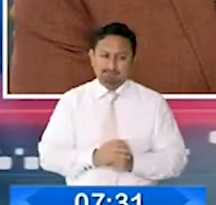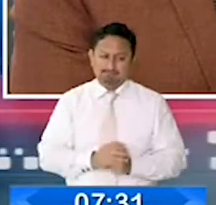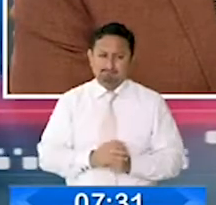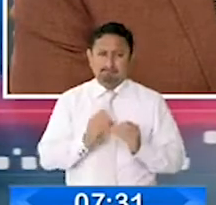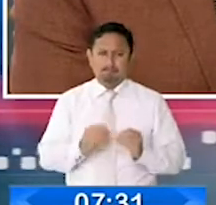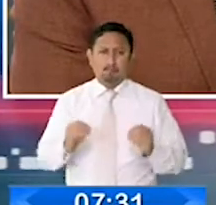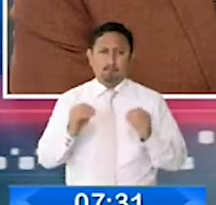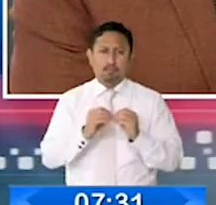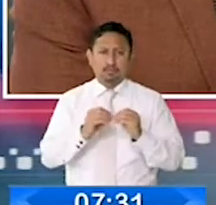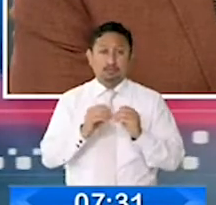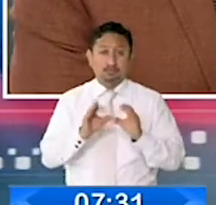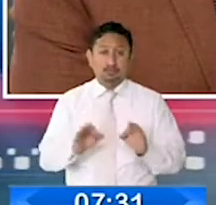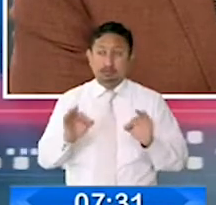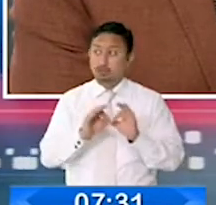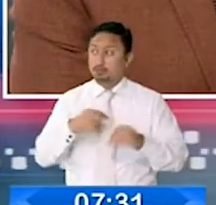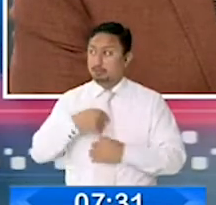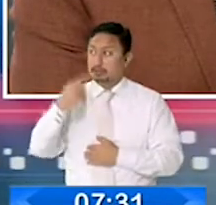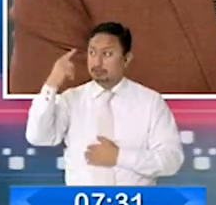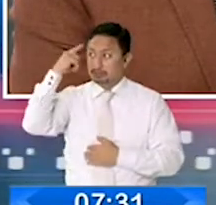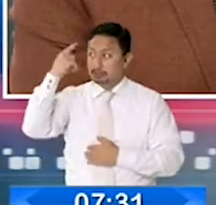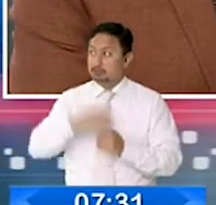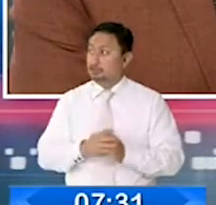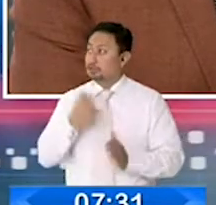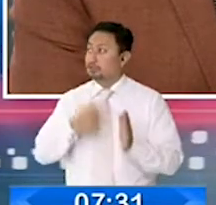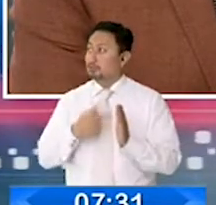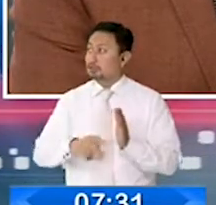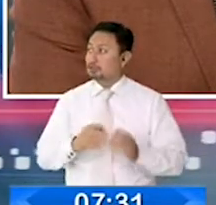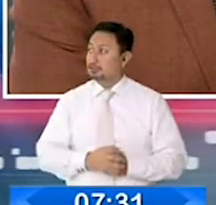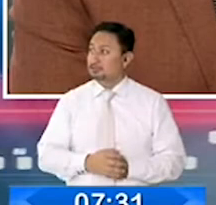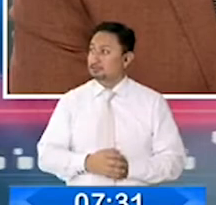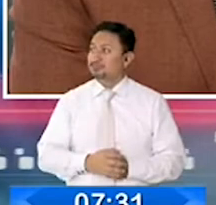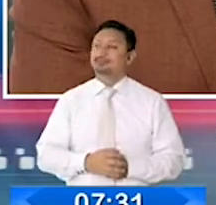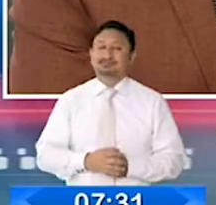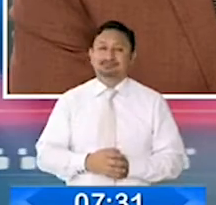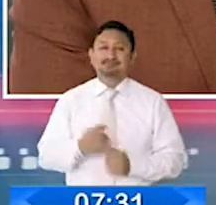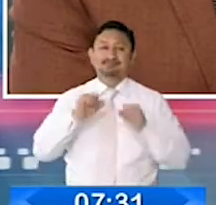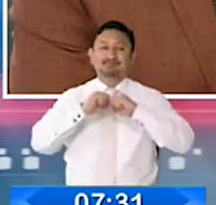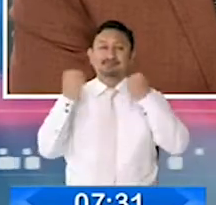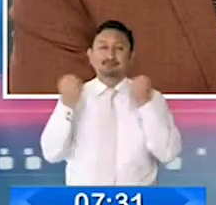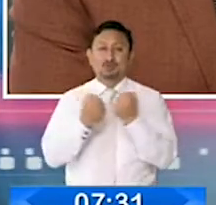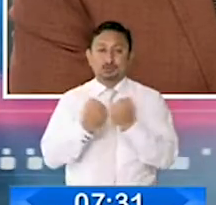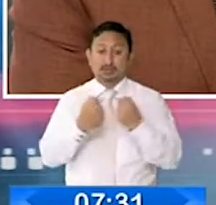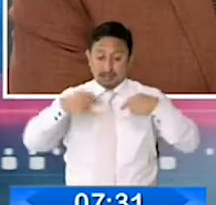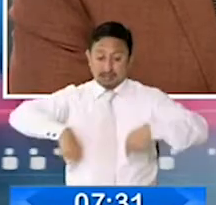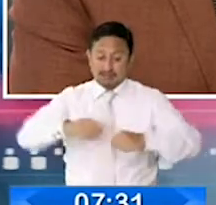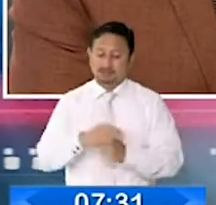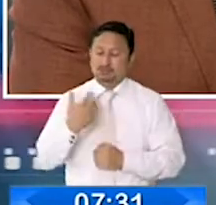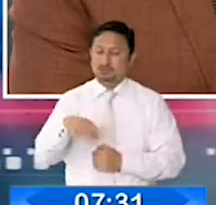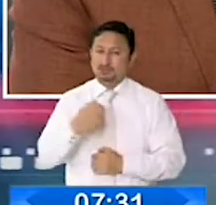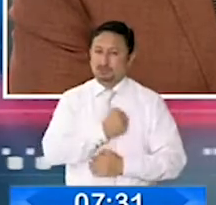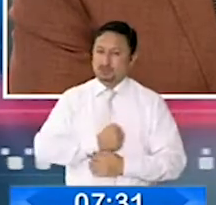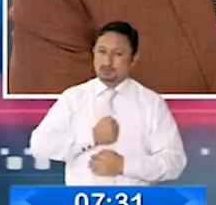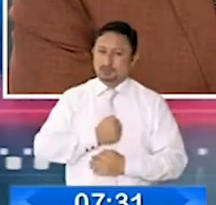debe hacer pensar qué nos pasa, qué nos sucede como sociedad. Es muy lamentable lo